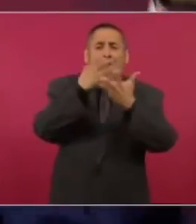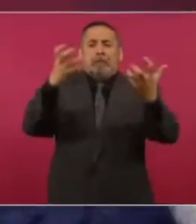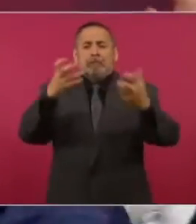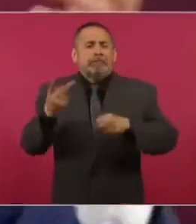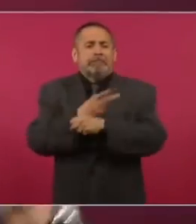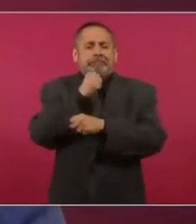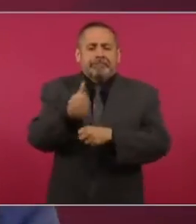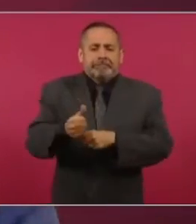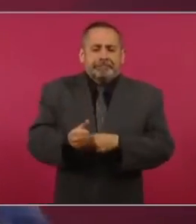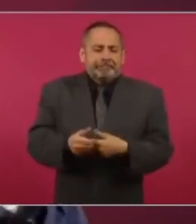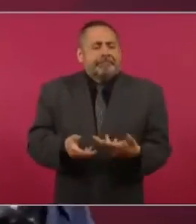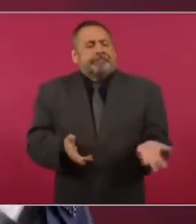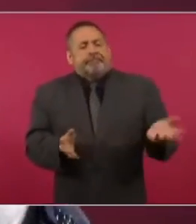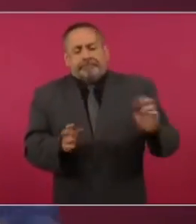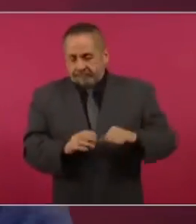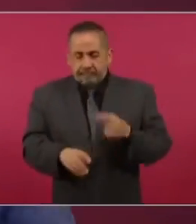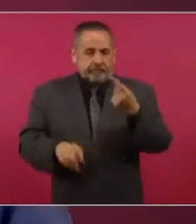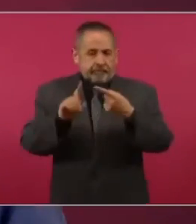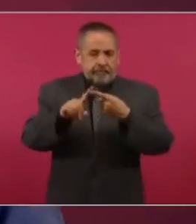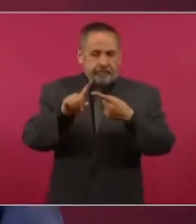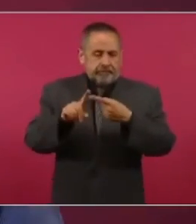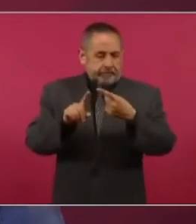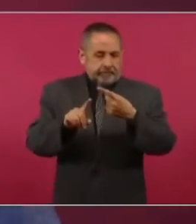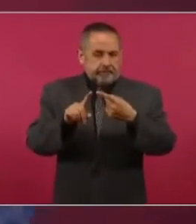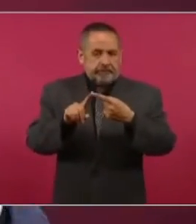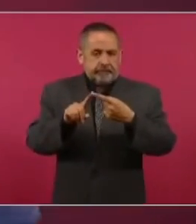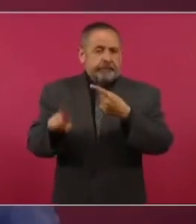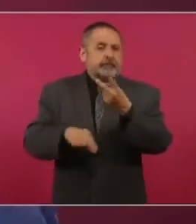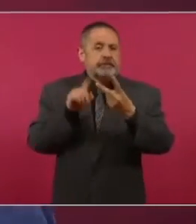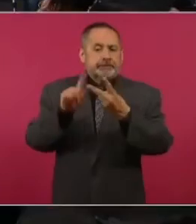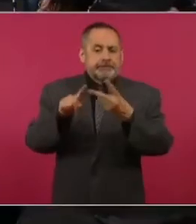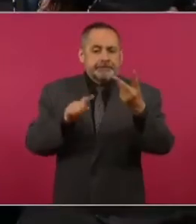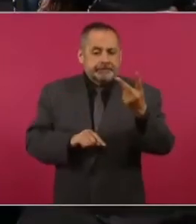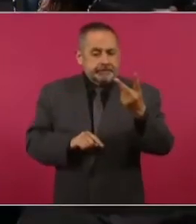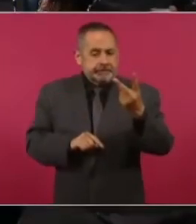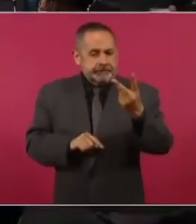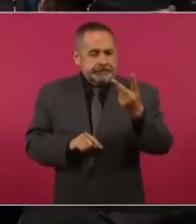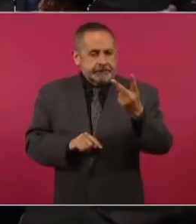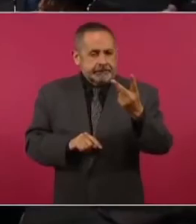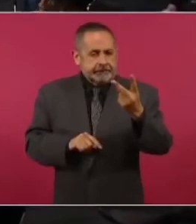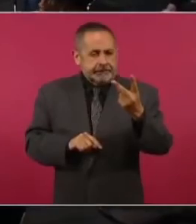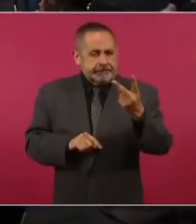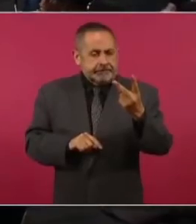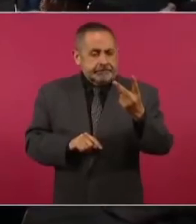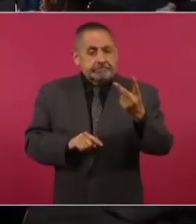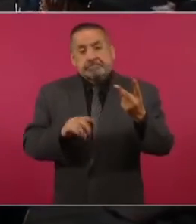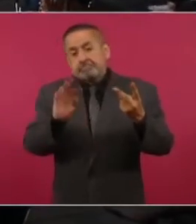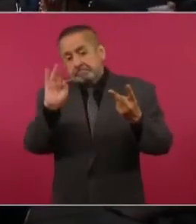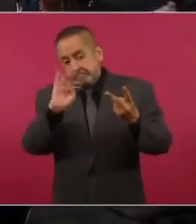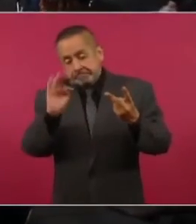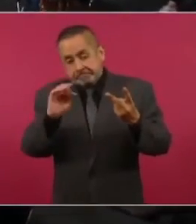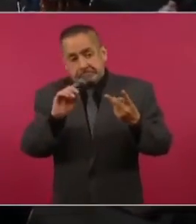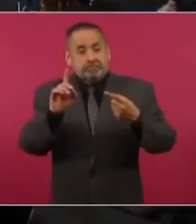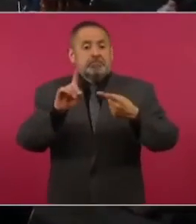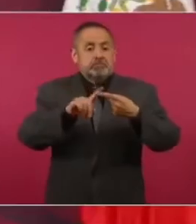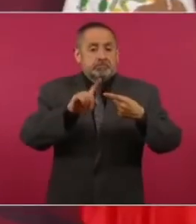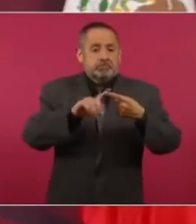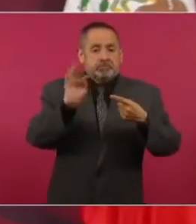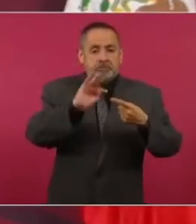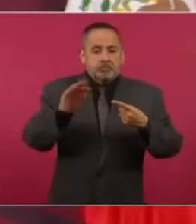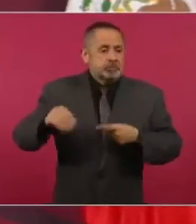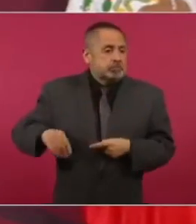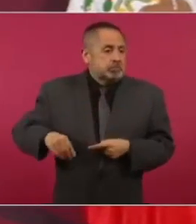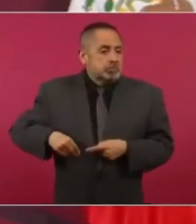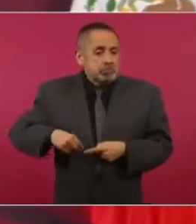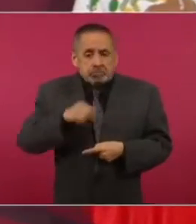resulta que es el parto de los montes. Esa es una. 2, bueno, y si es así, ¿qué